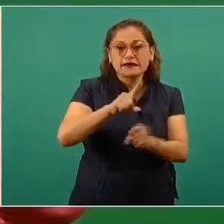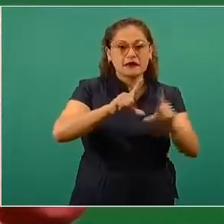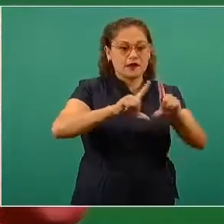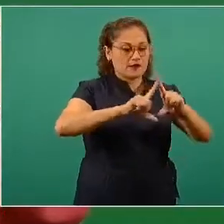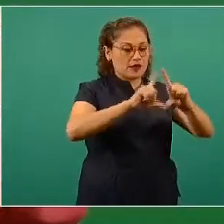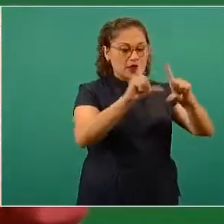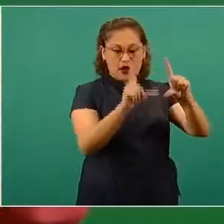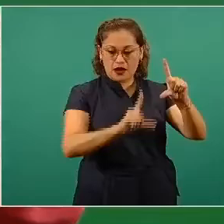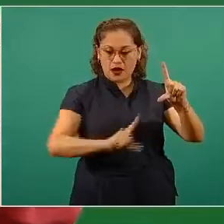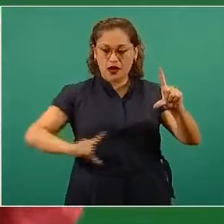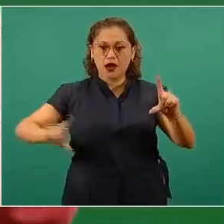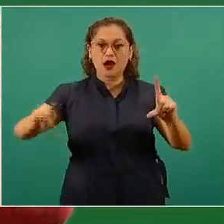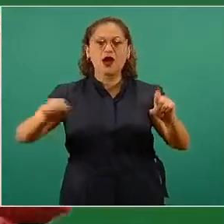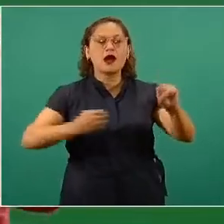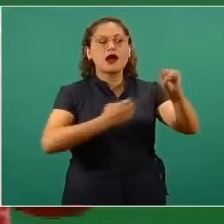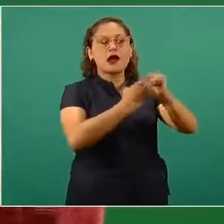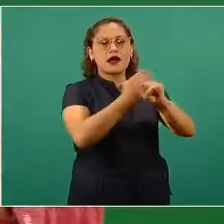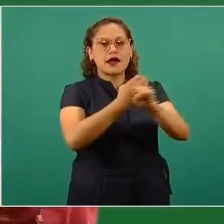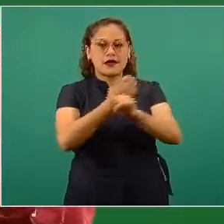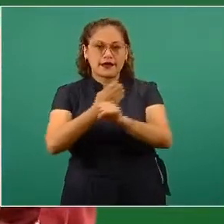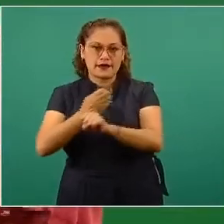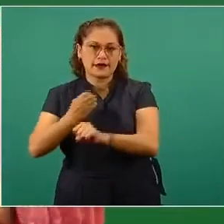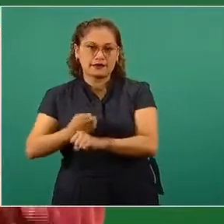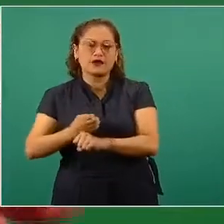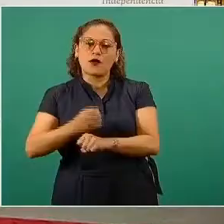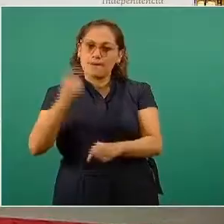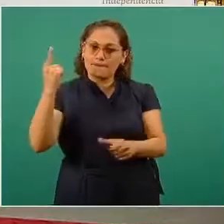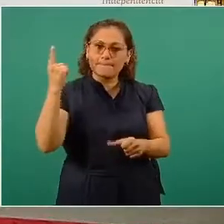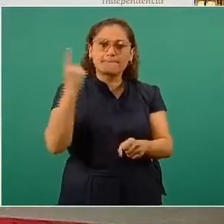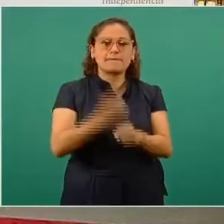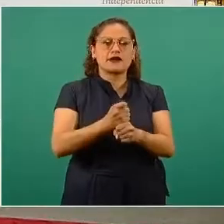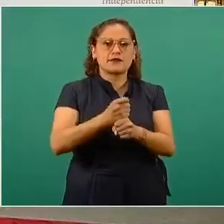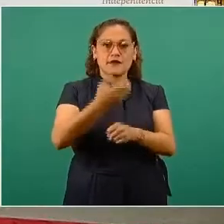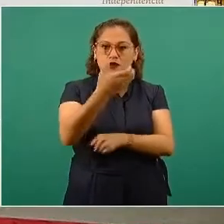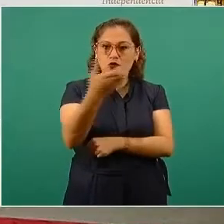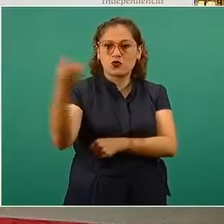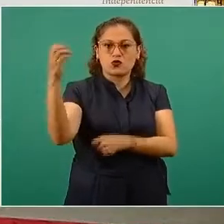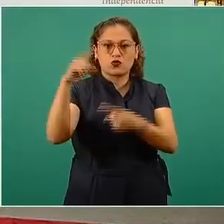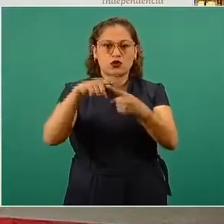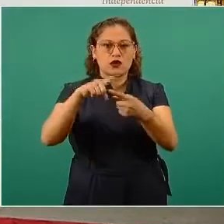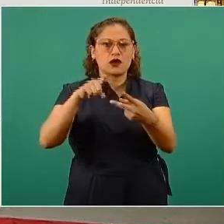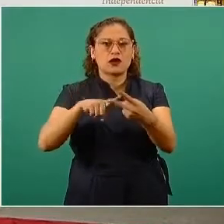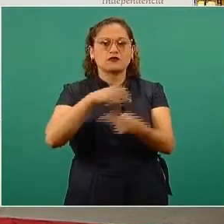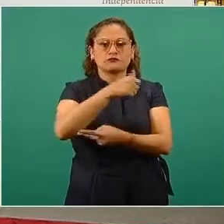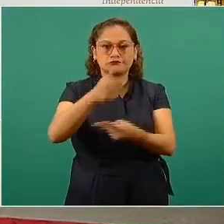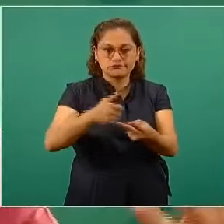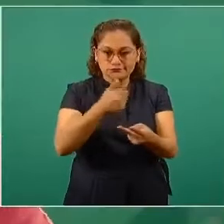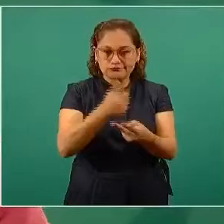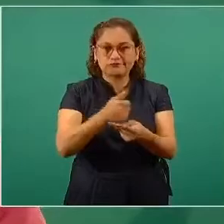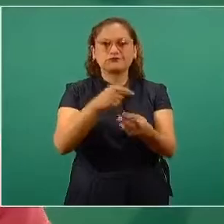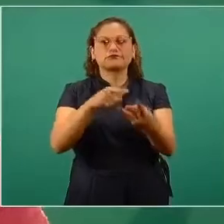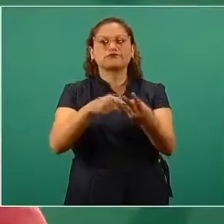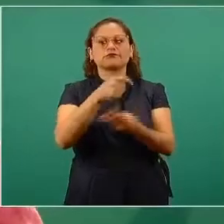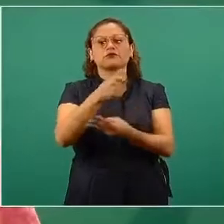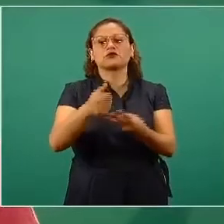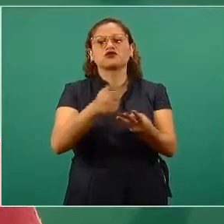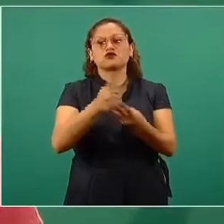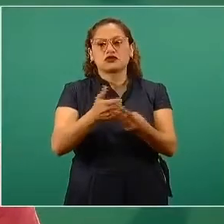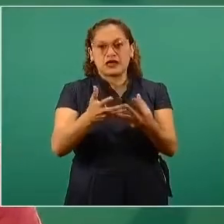más simultáneo que sea posible de las zonas rurales, las zonas urbanas, las zonas suburbanas. Esto por un